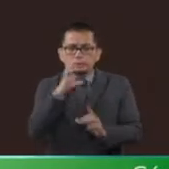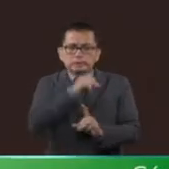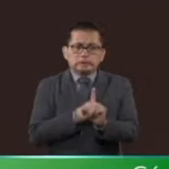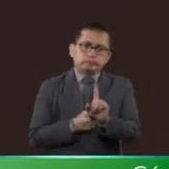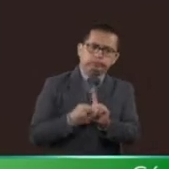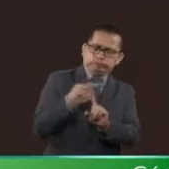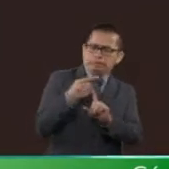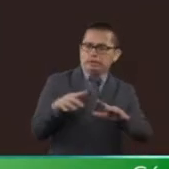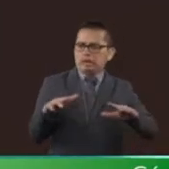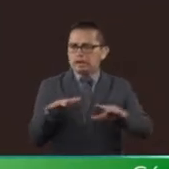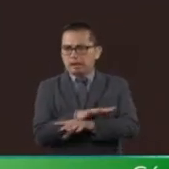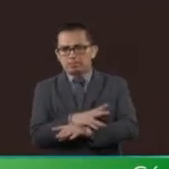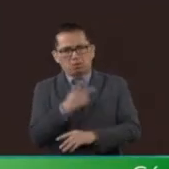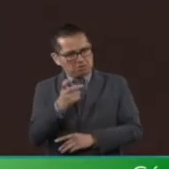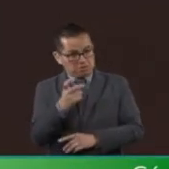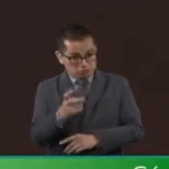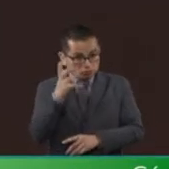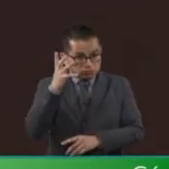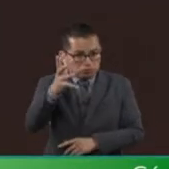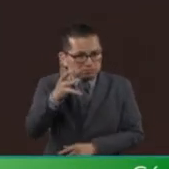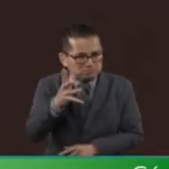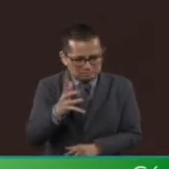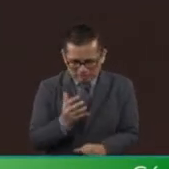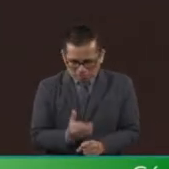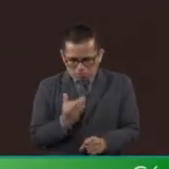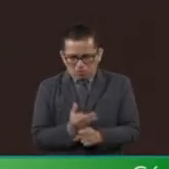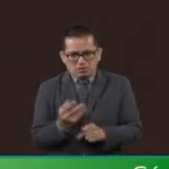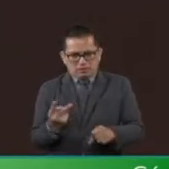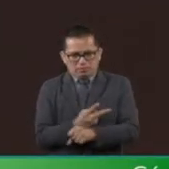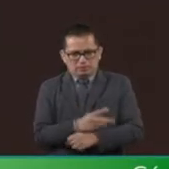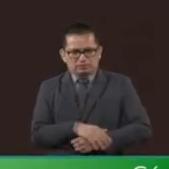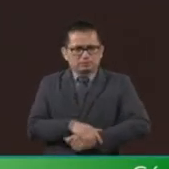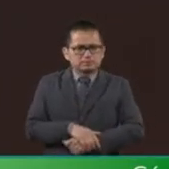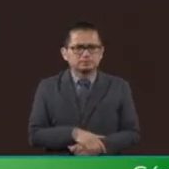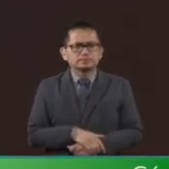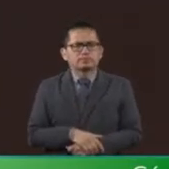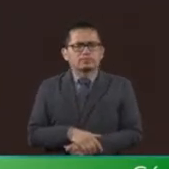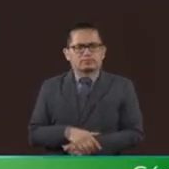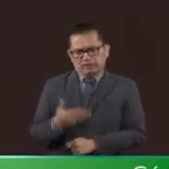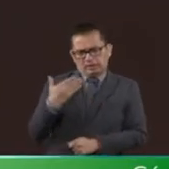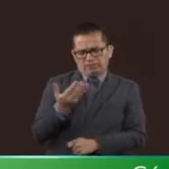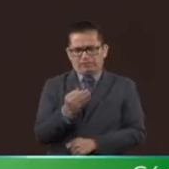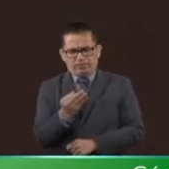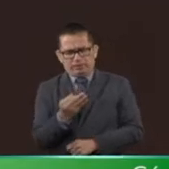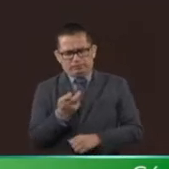promesa de futuro, están hoy aquí. Nada más en febrero de este año, por ejemplo, llevamos a cabo